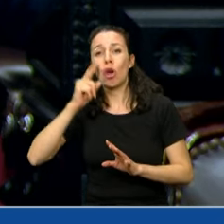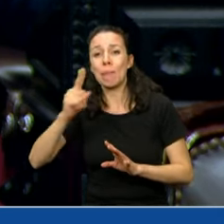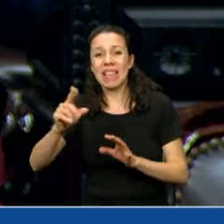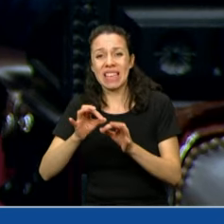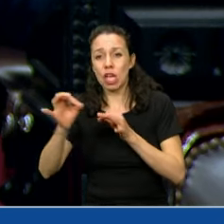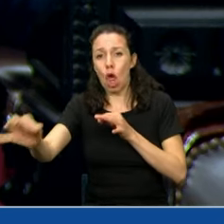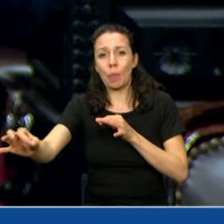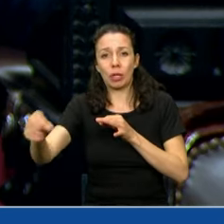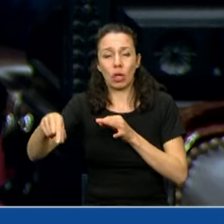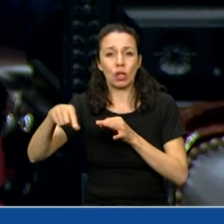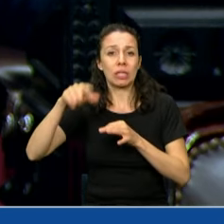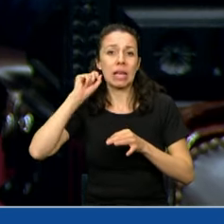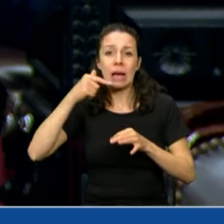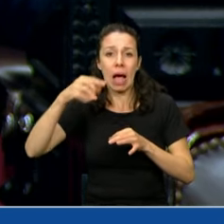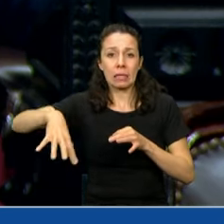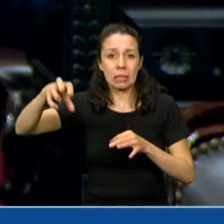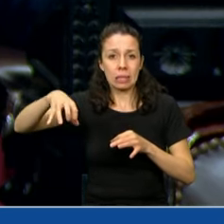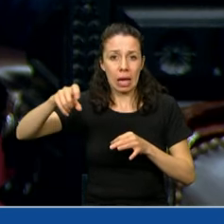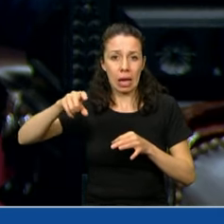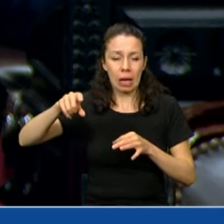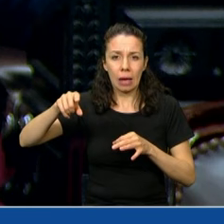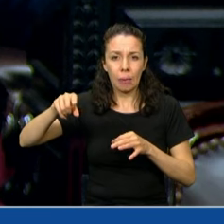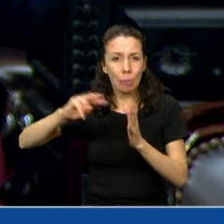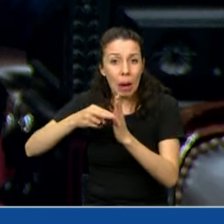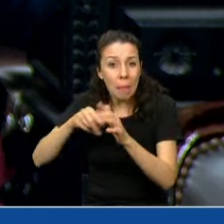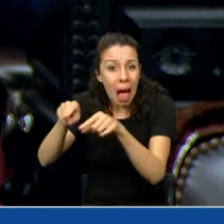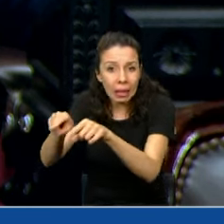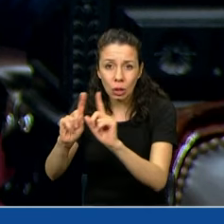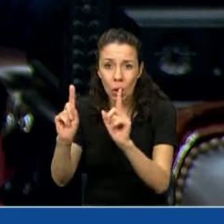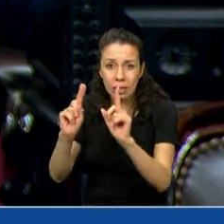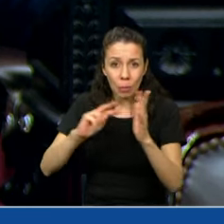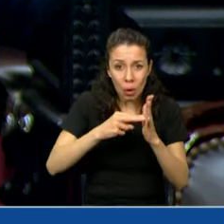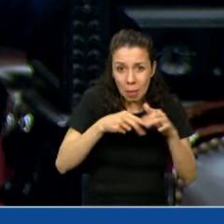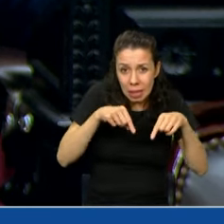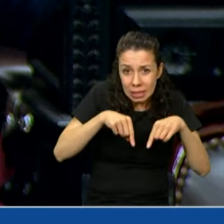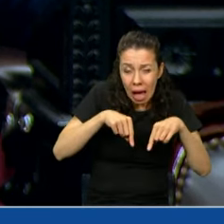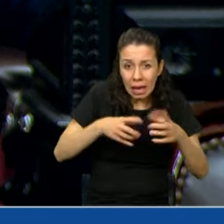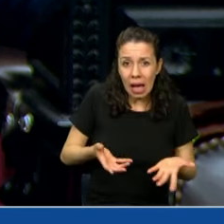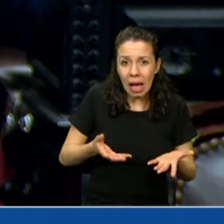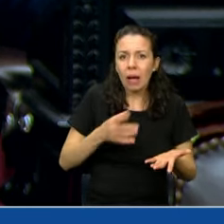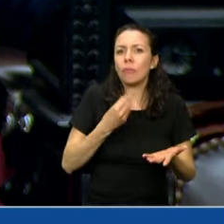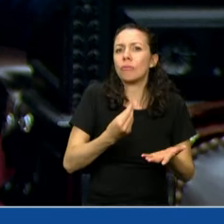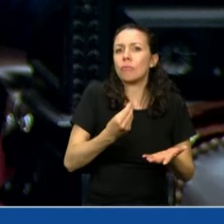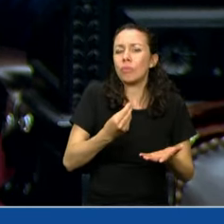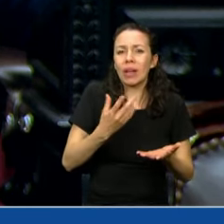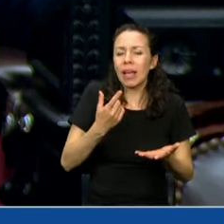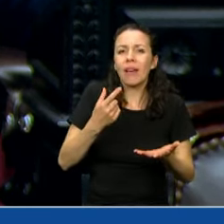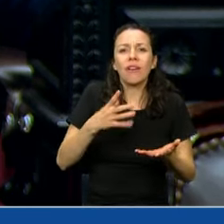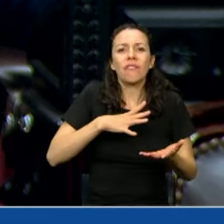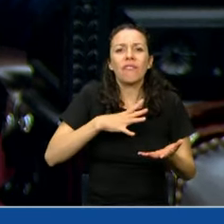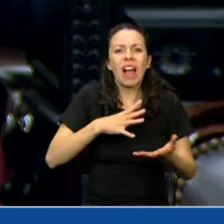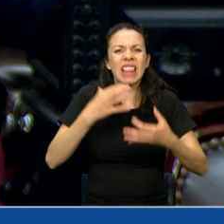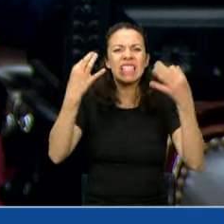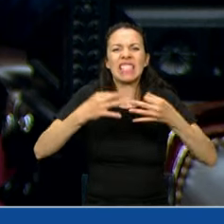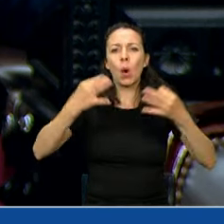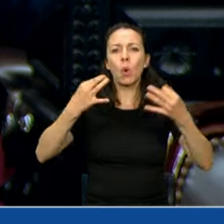pasa por esto el costo de financiamiento de la Argentina que sufre tan caro justamente a raíz de las distorsiones macroeconómicas y la inseguridad